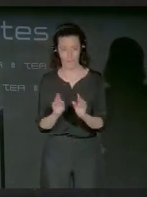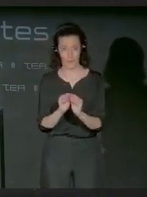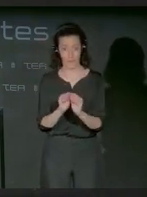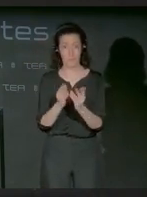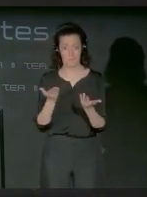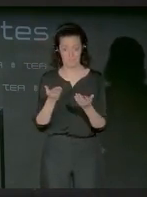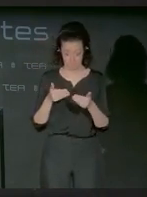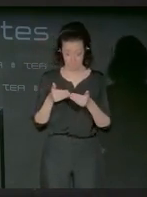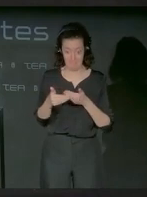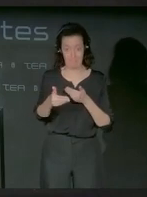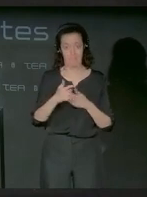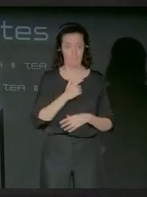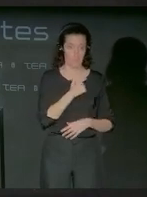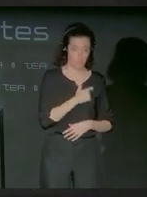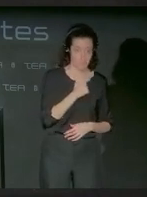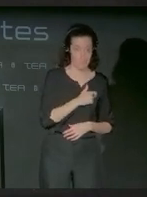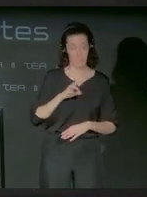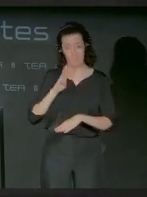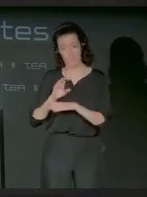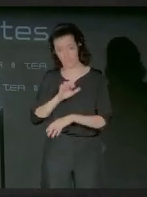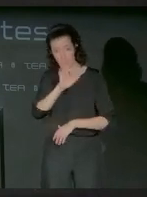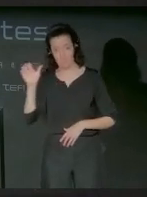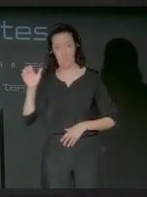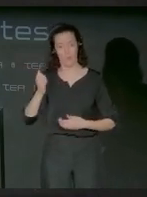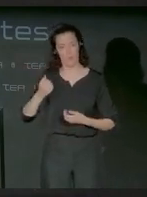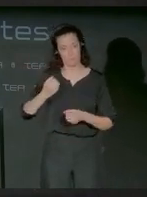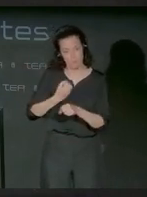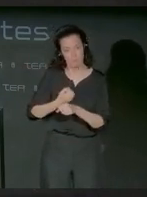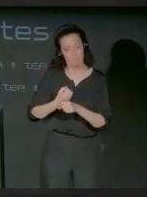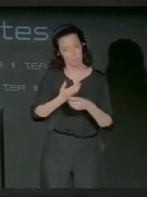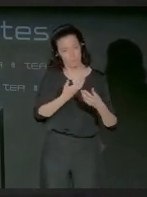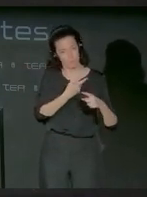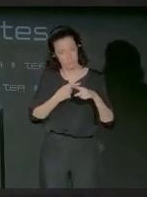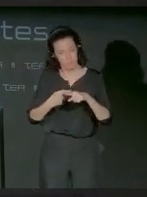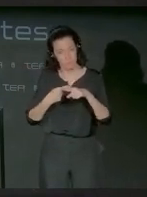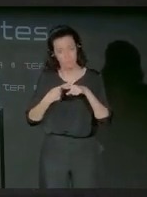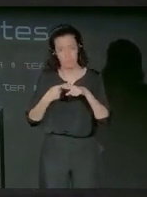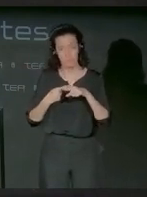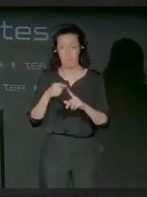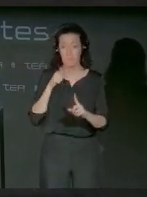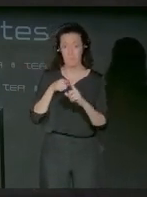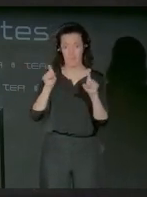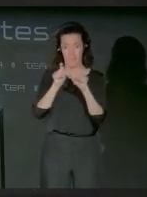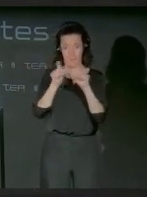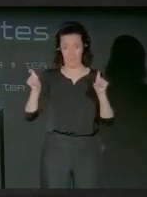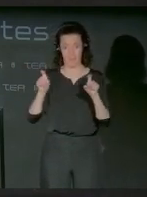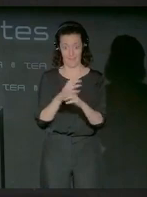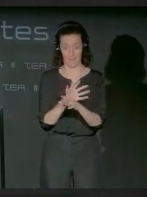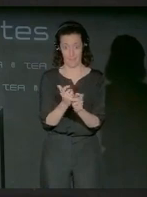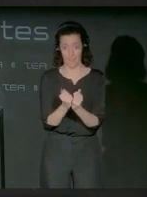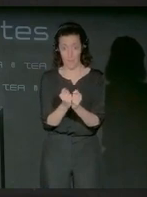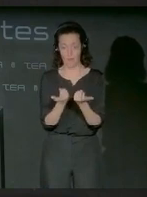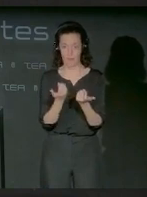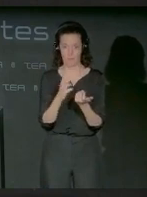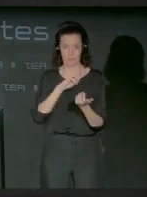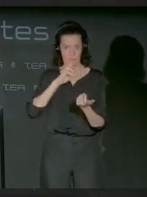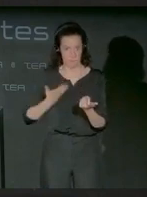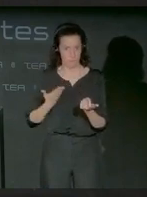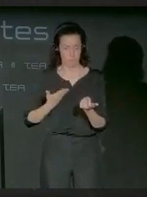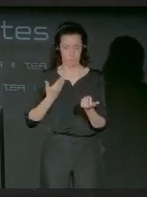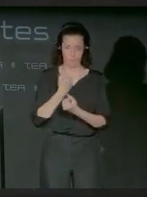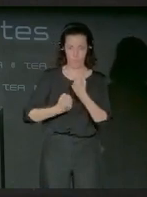y del parlamento europeo en el apoyo de esta industria de Gran valor económico social y cultural